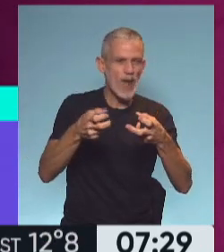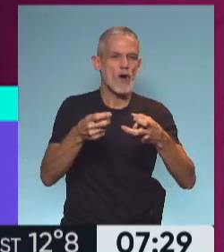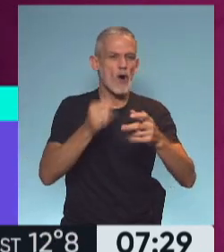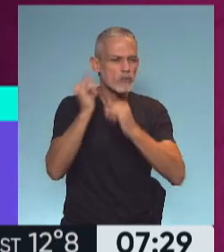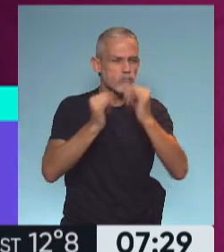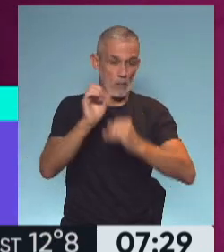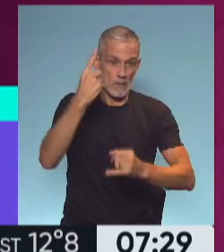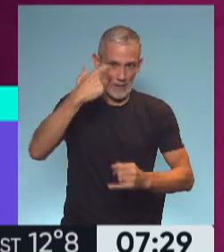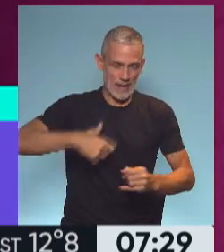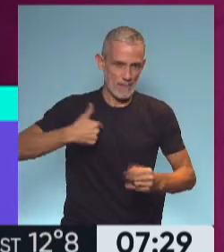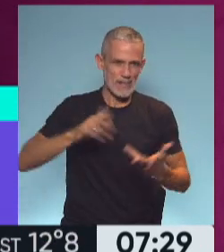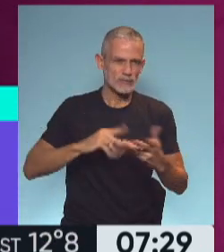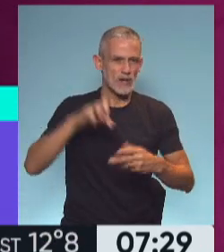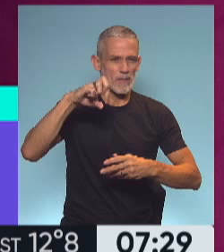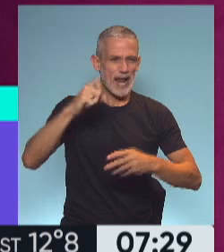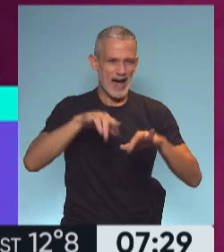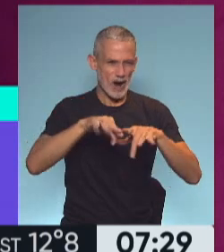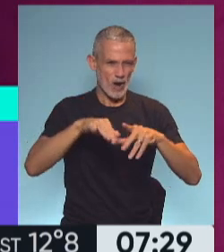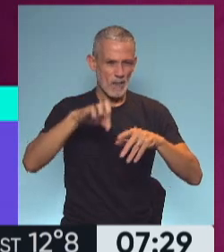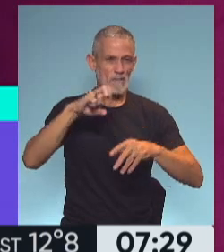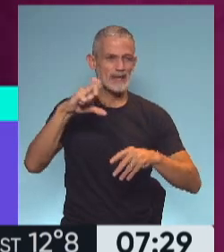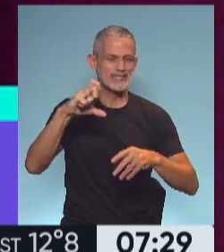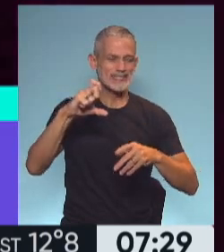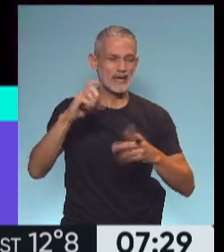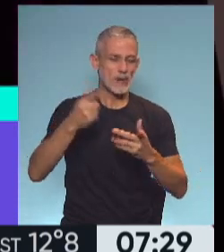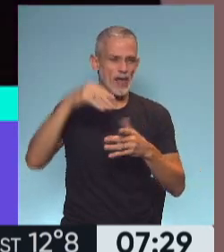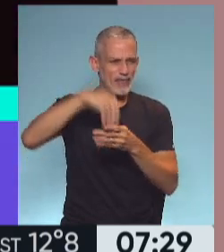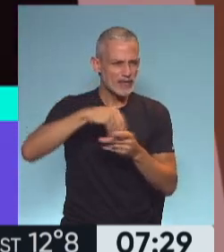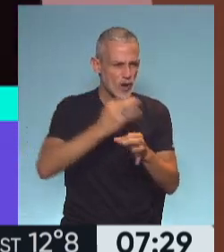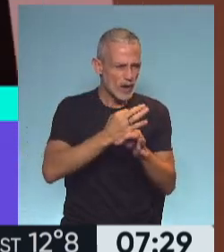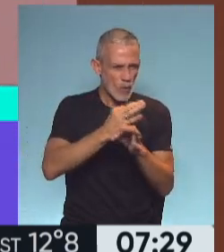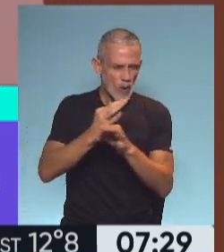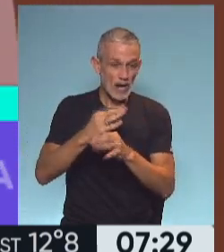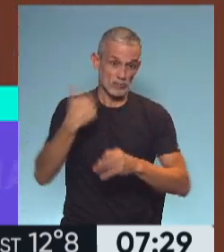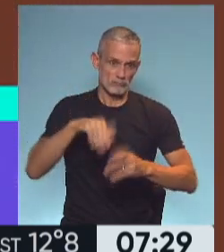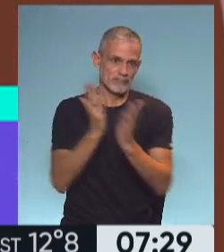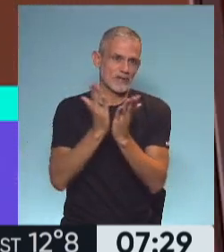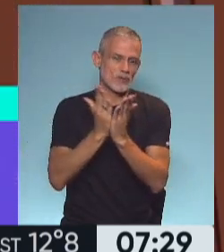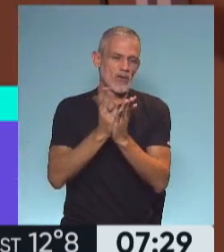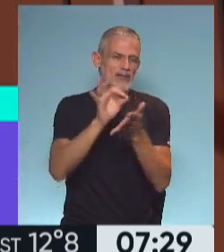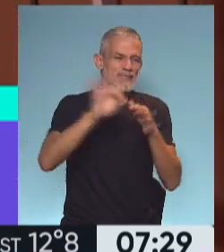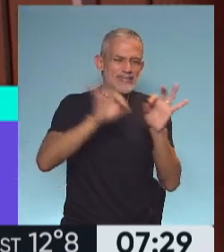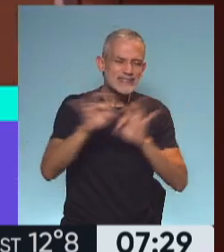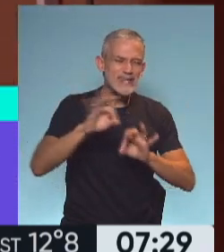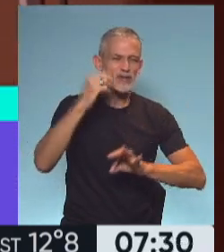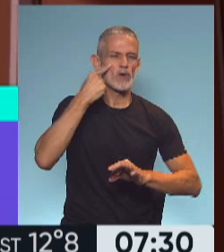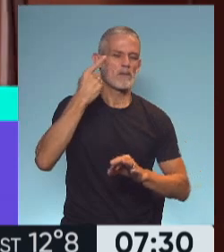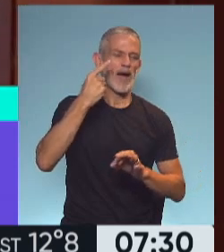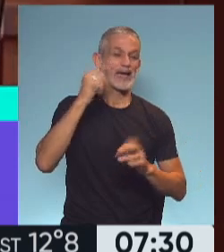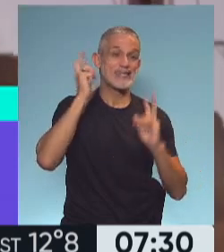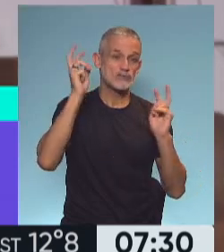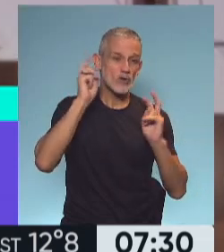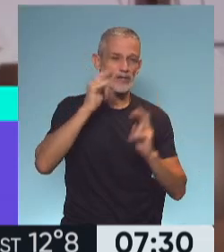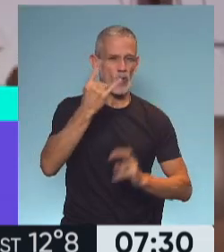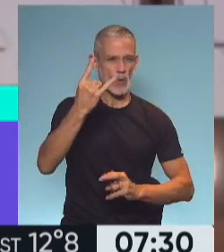en primera persona para PC dentro del contexto académico, porque nosotras éramos estudiantes de diseño, imagen y sonido en la Universidad de Buenos